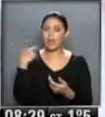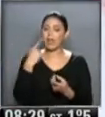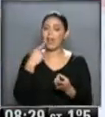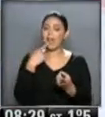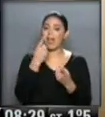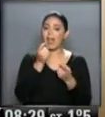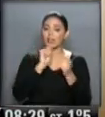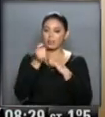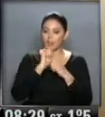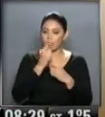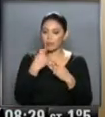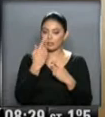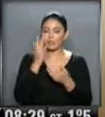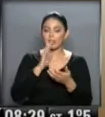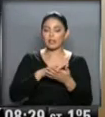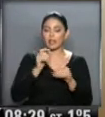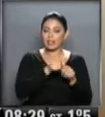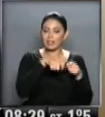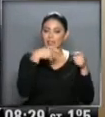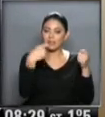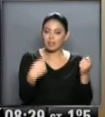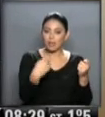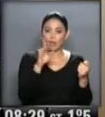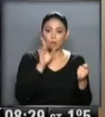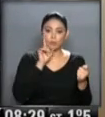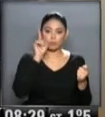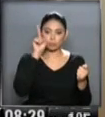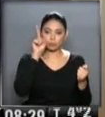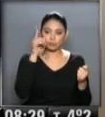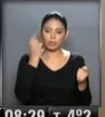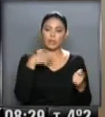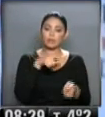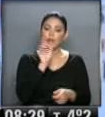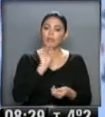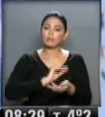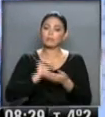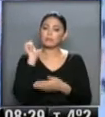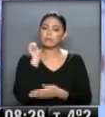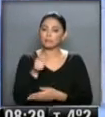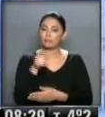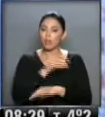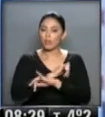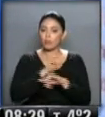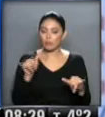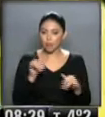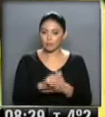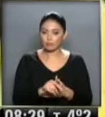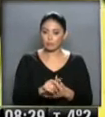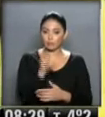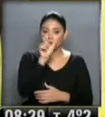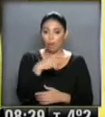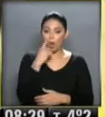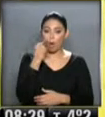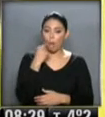una emisora local recogida hacer por el diario the plain dealer el letrado además de informar que castró se